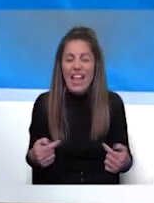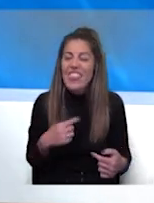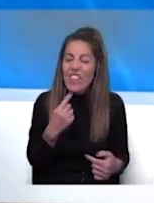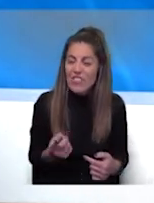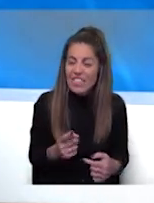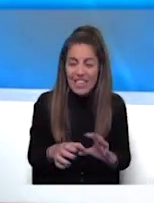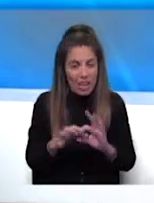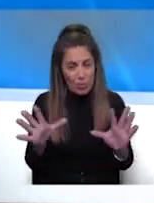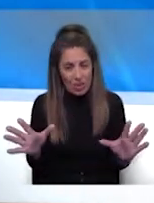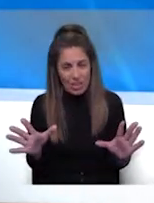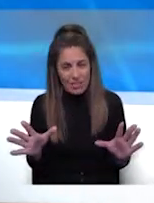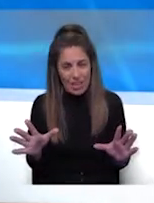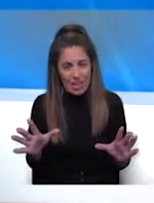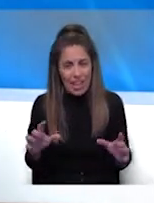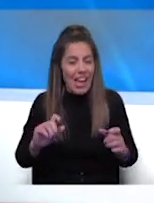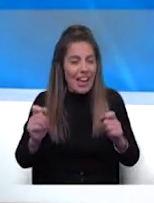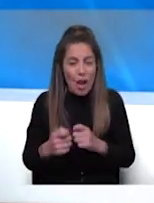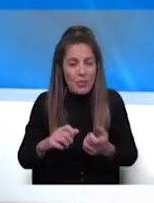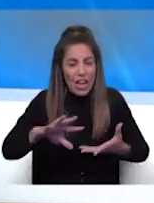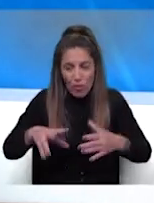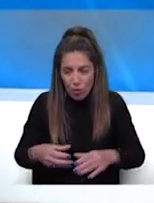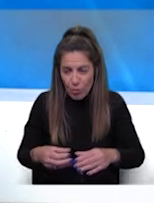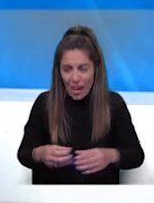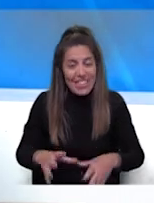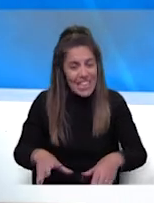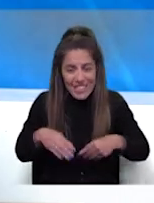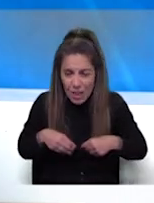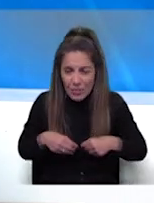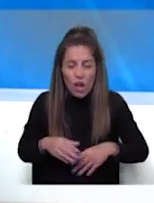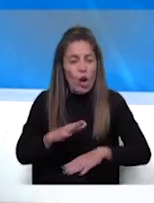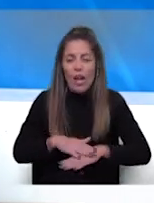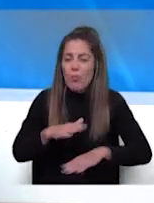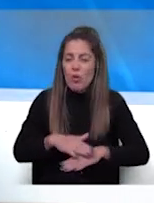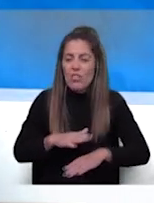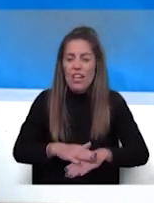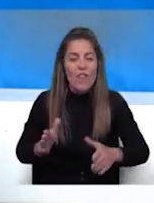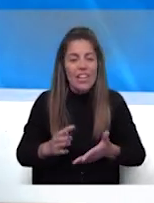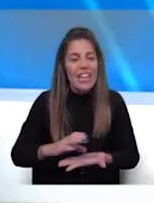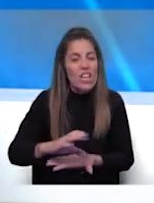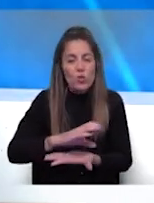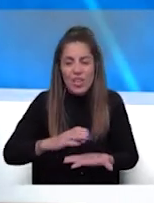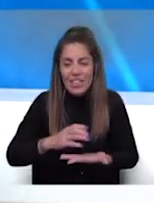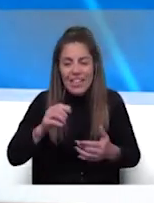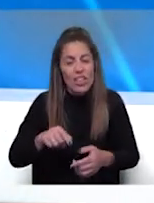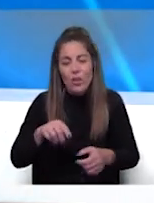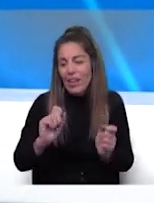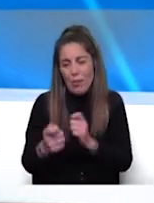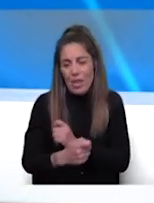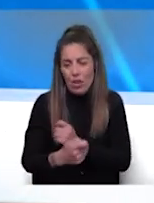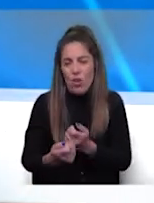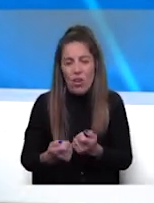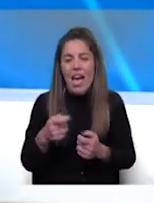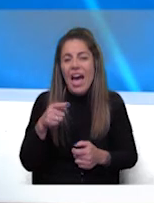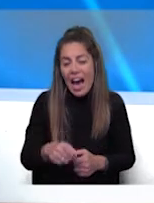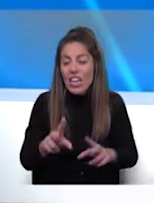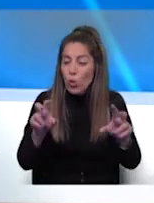la democracia, cambie el paso y asuma con responsabilidad frente a la ciudadanía que esto hay que cambiar. Y ahí